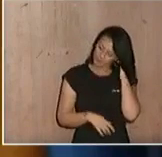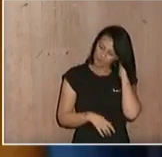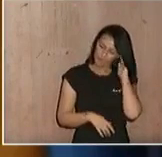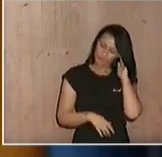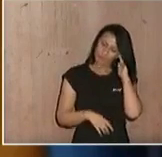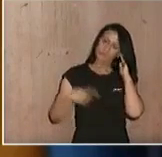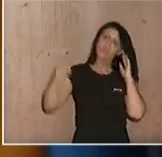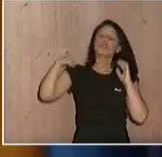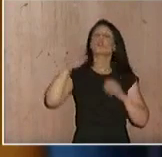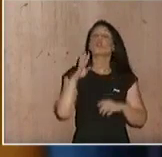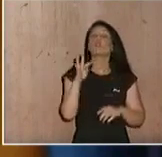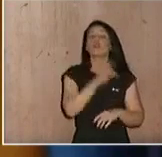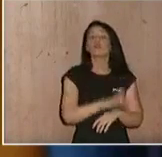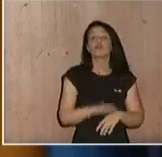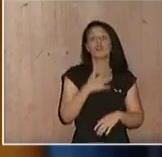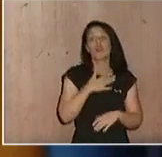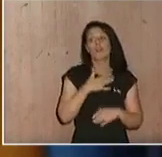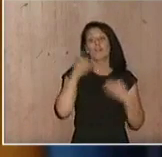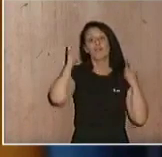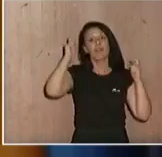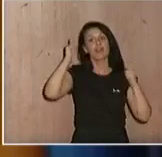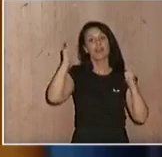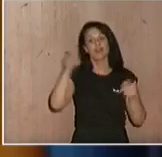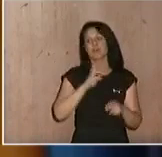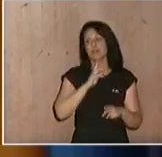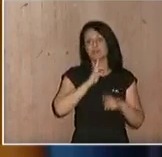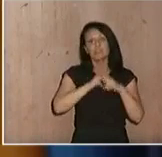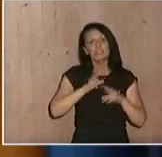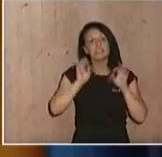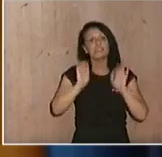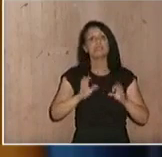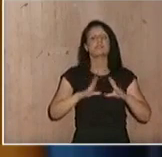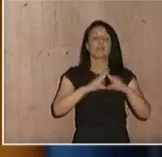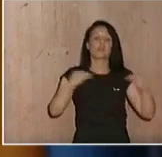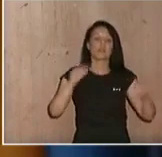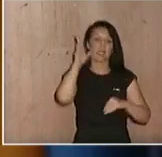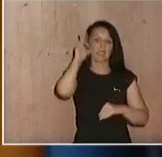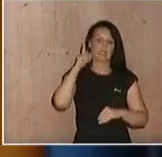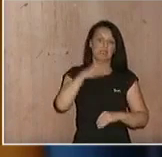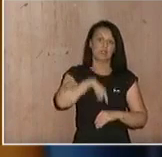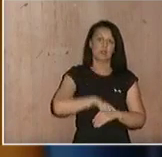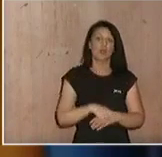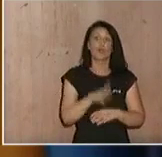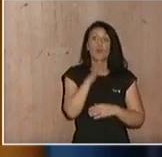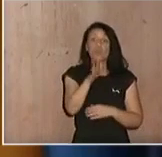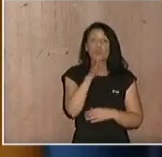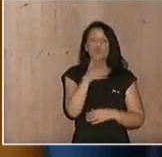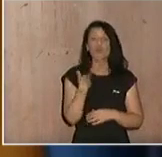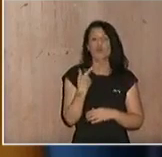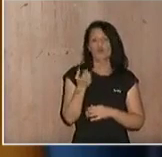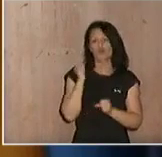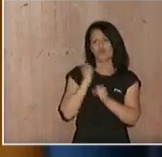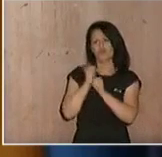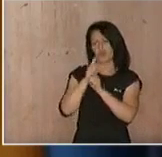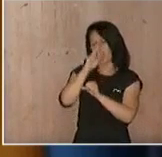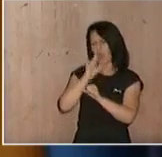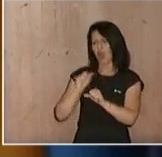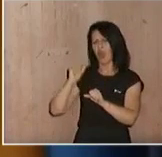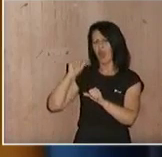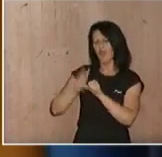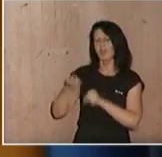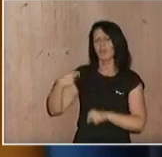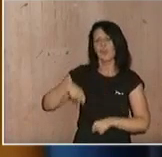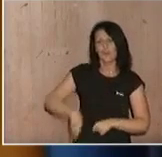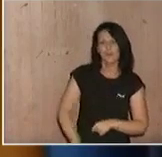Doctor Thompson, mi felicitación en nombre de la Universidad de Alicante por su excelente carrera académica, profesional